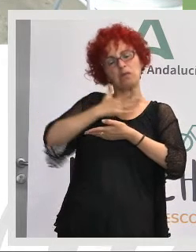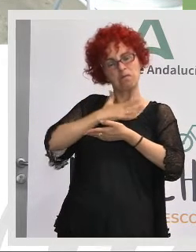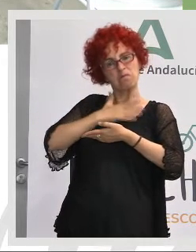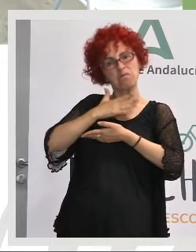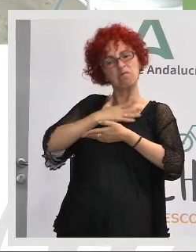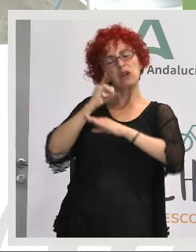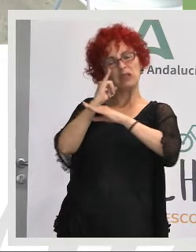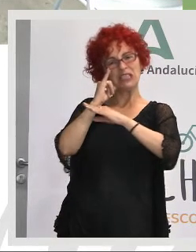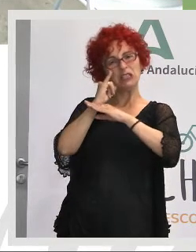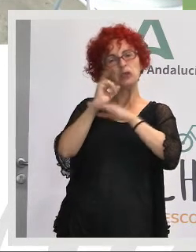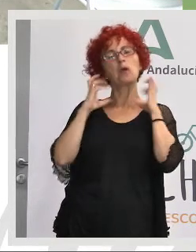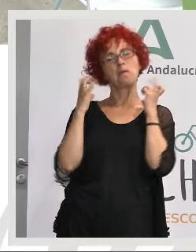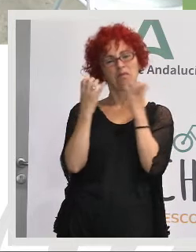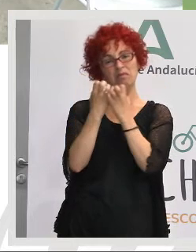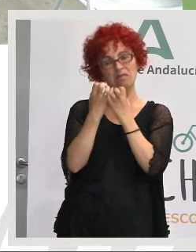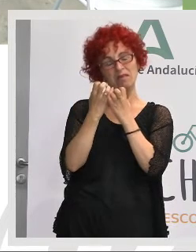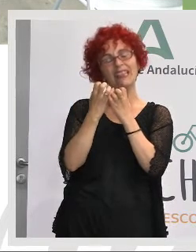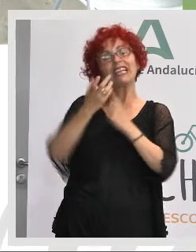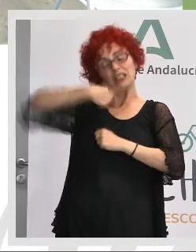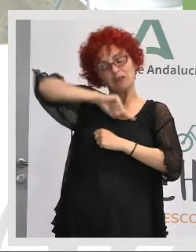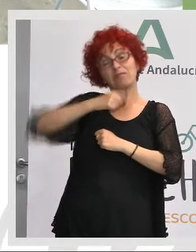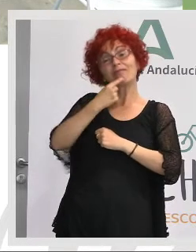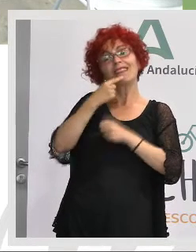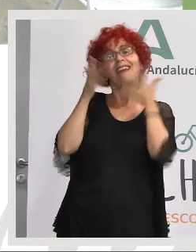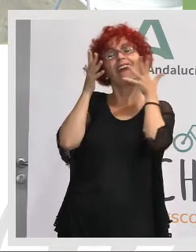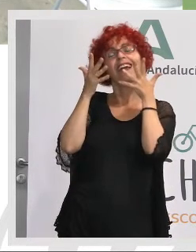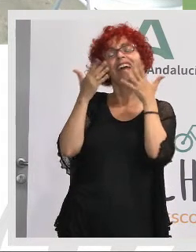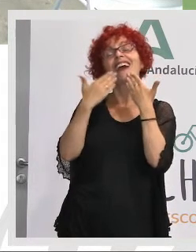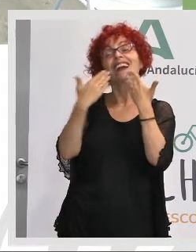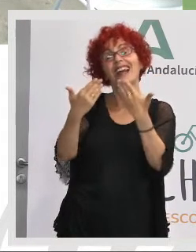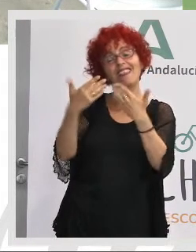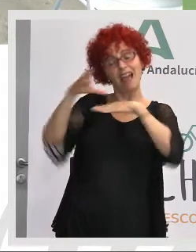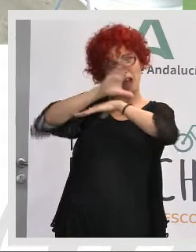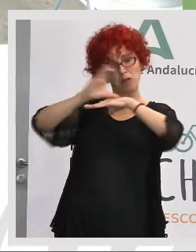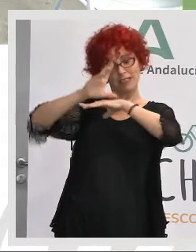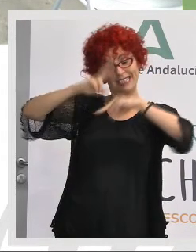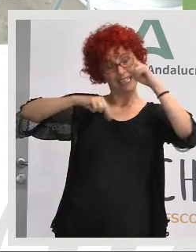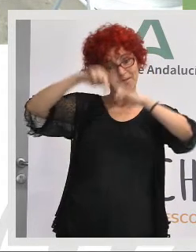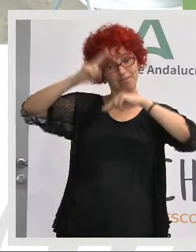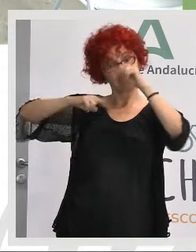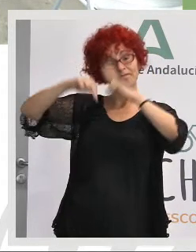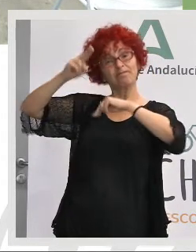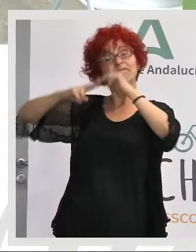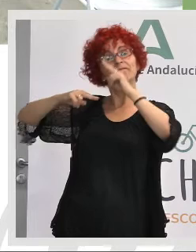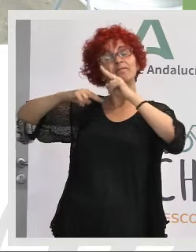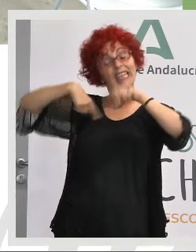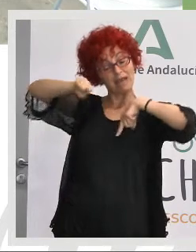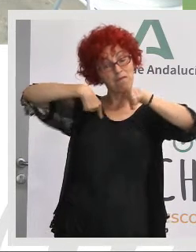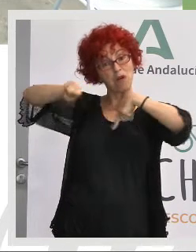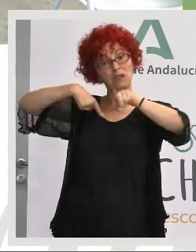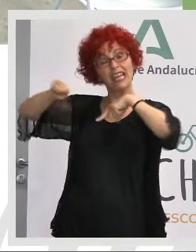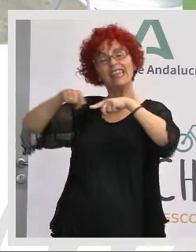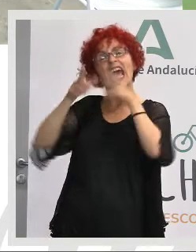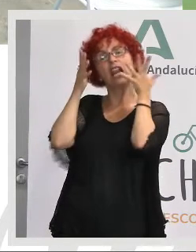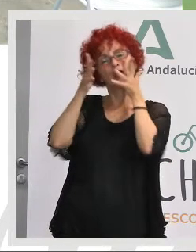Infante. Me gustaría comenzar agradeciendo a la Consejería de Fomento y Dirección General de Movilidad de la Junta de Andalucía, a la Consejería